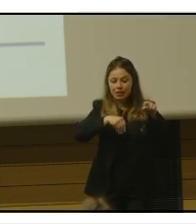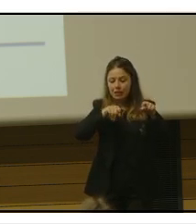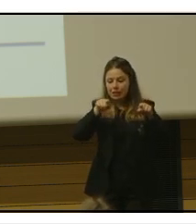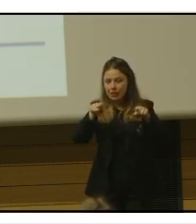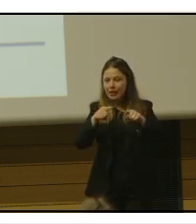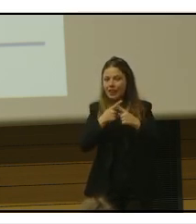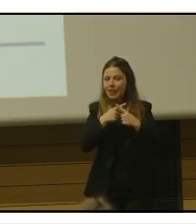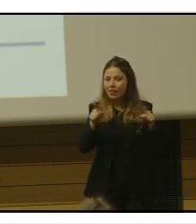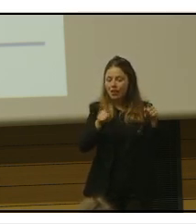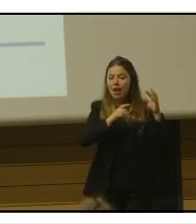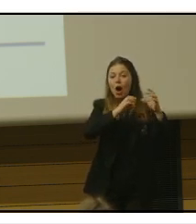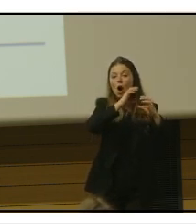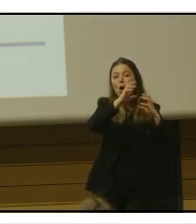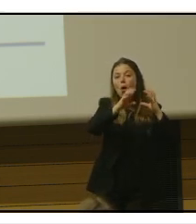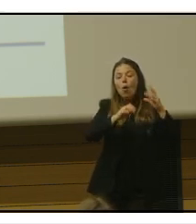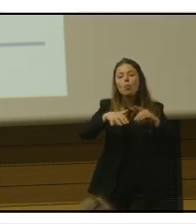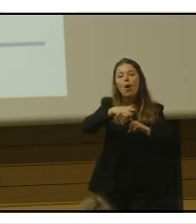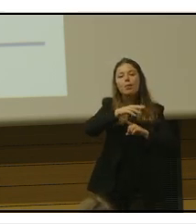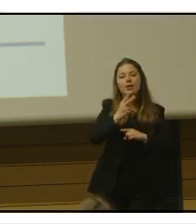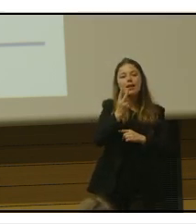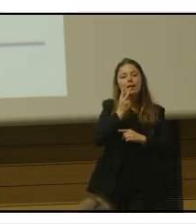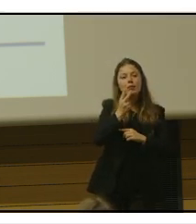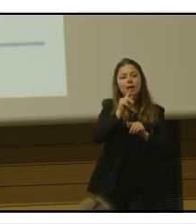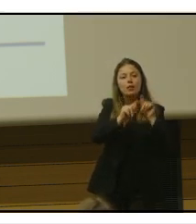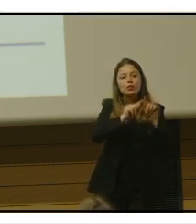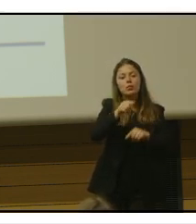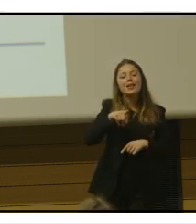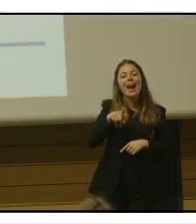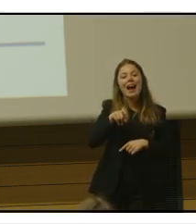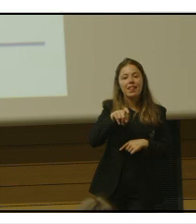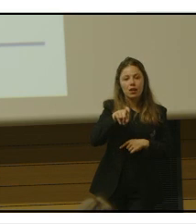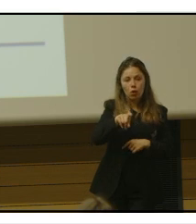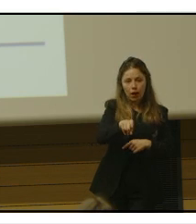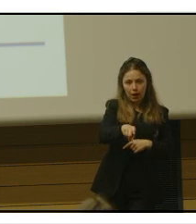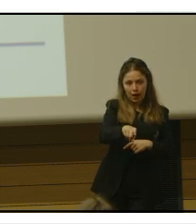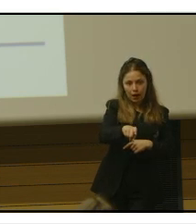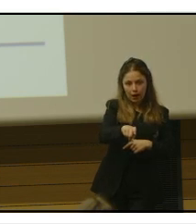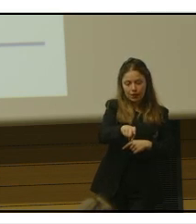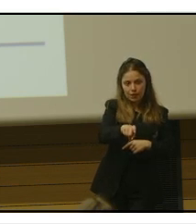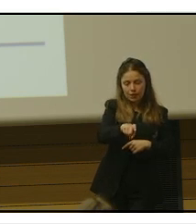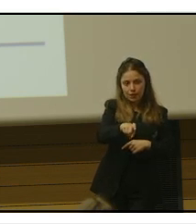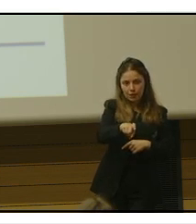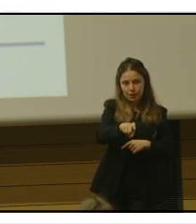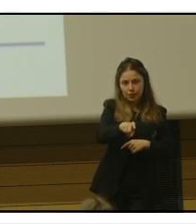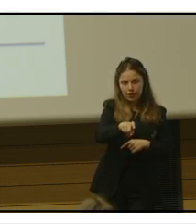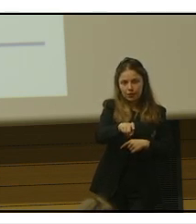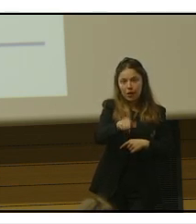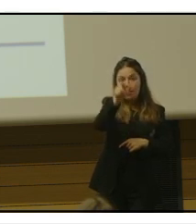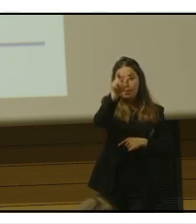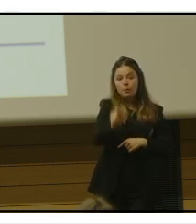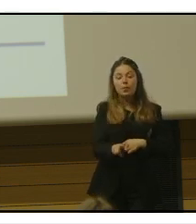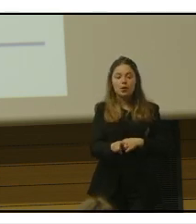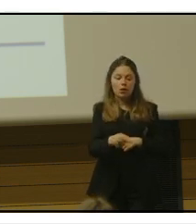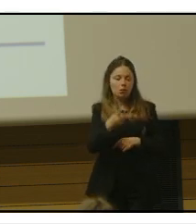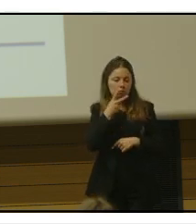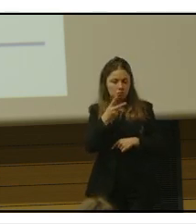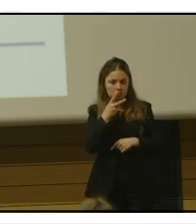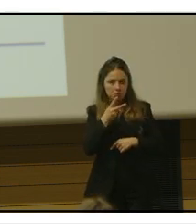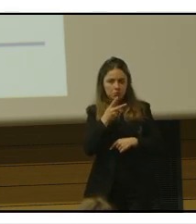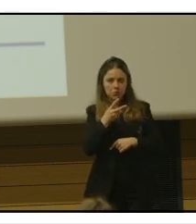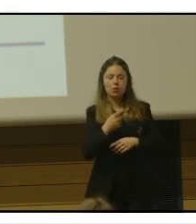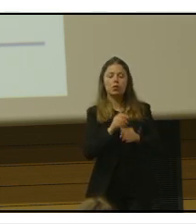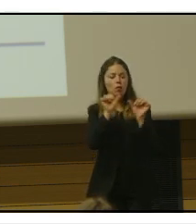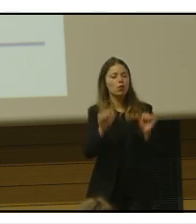otro. En el humo ambiental de tabaco hay sustancias carcinogénicas a las que el fumador activo, bueno, pues se expone de